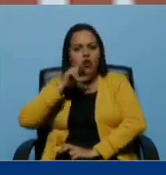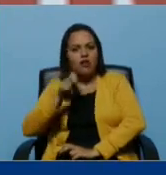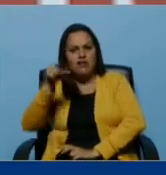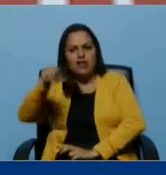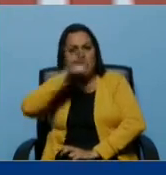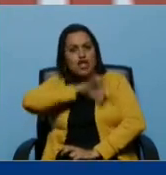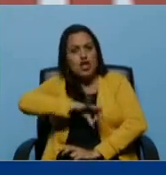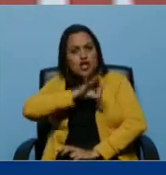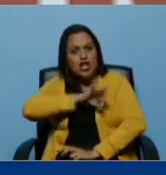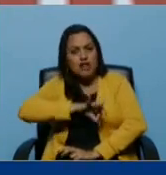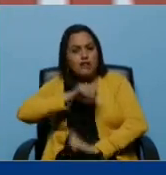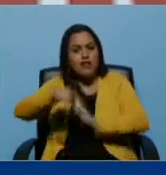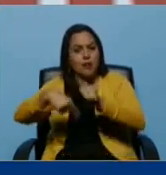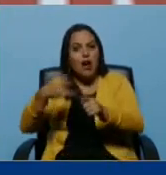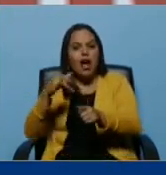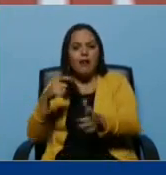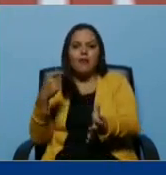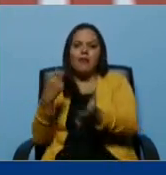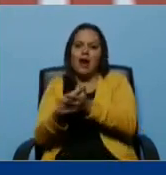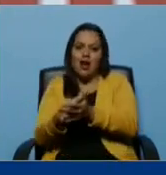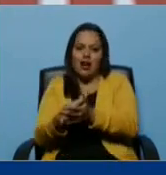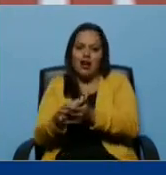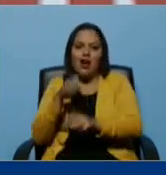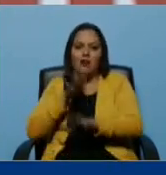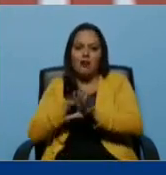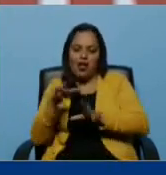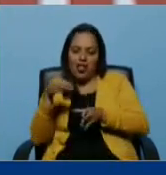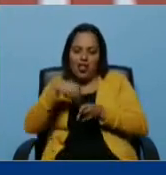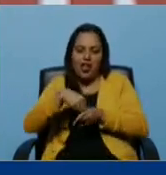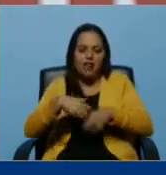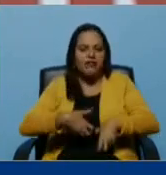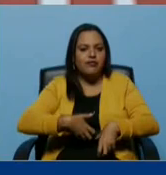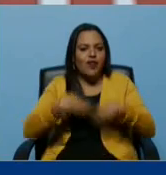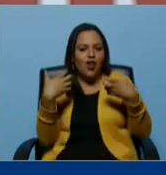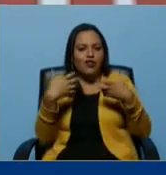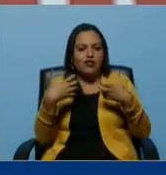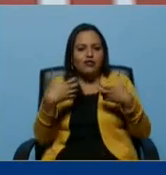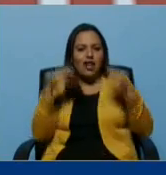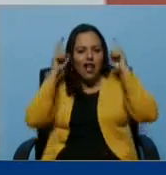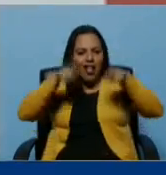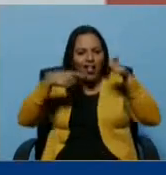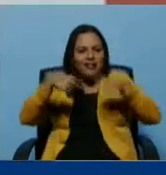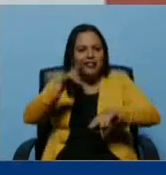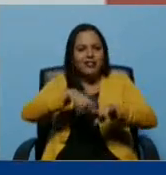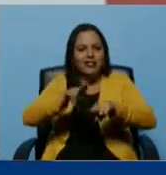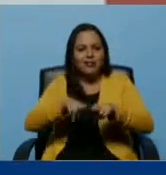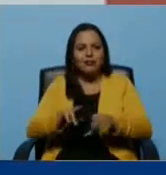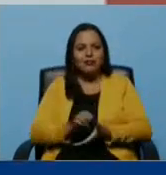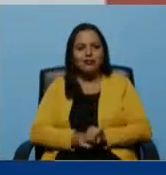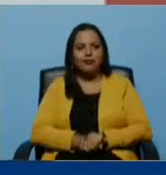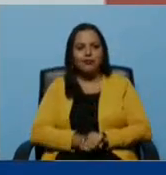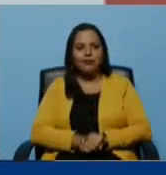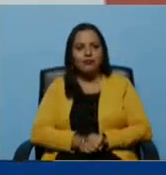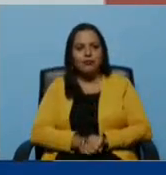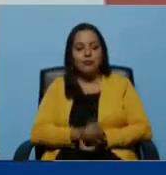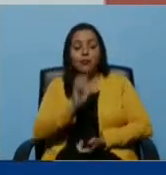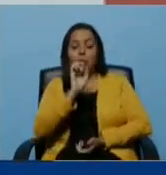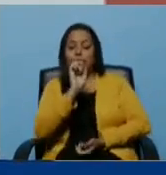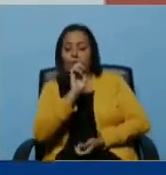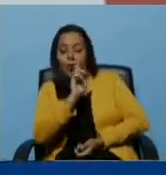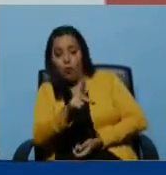sociedad va a pagar por haber sembrado elementos tan bárbaros como eso. Bueno,